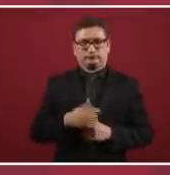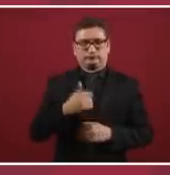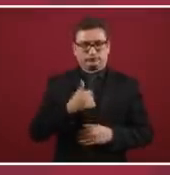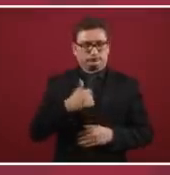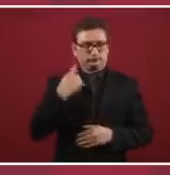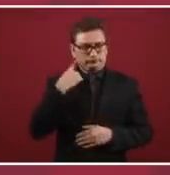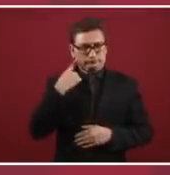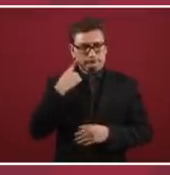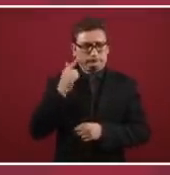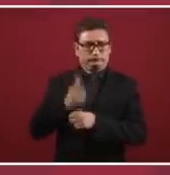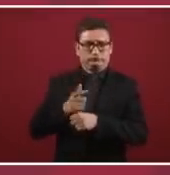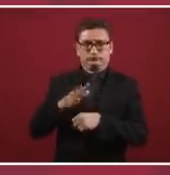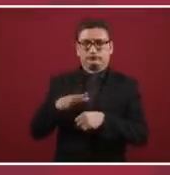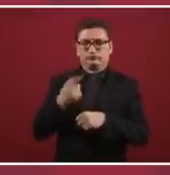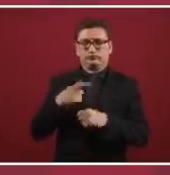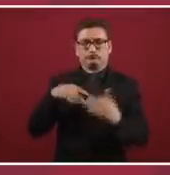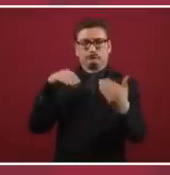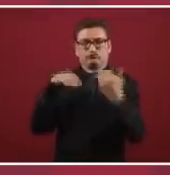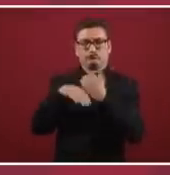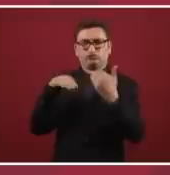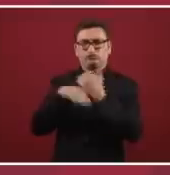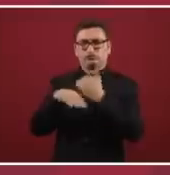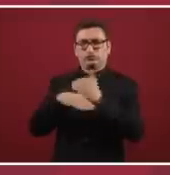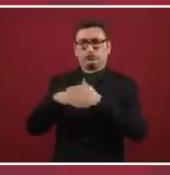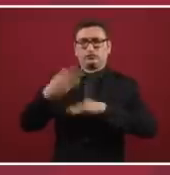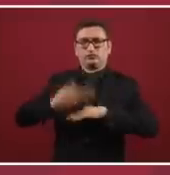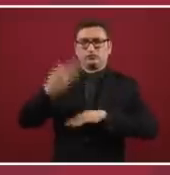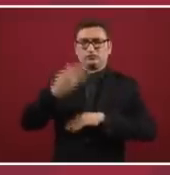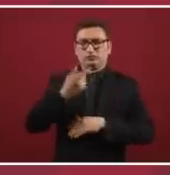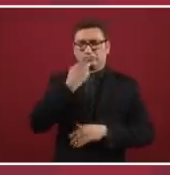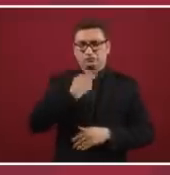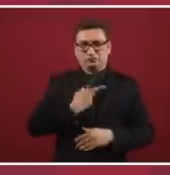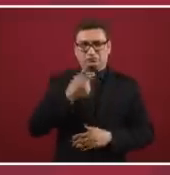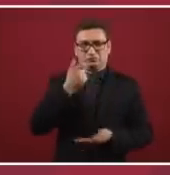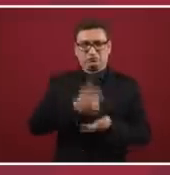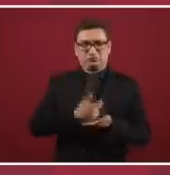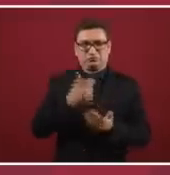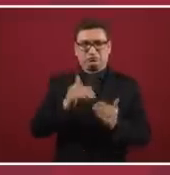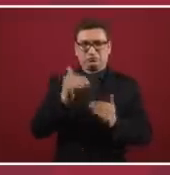porque pasé por una caseta y me dijeron eso.